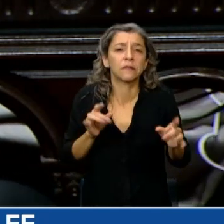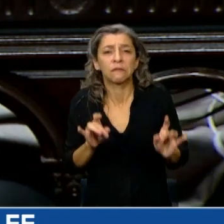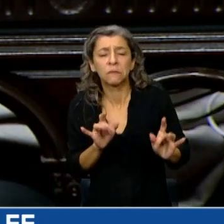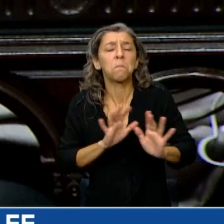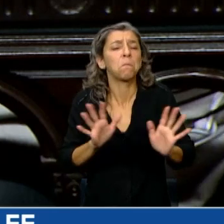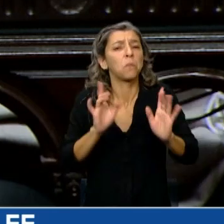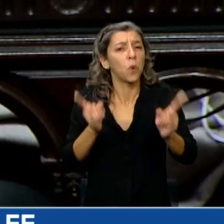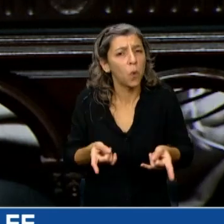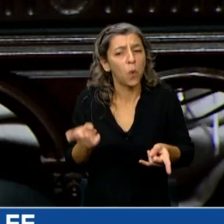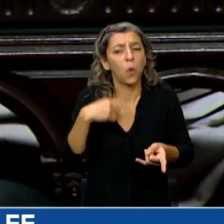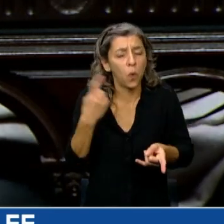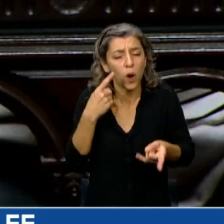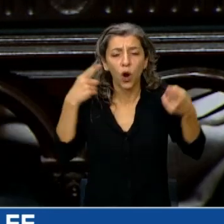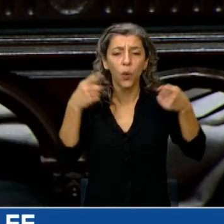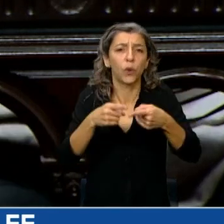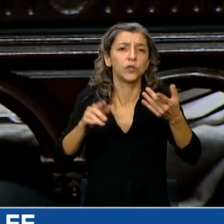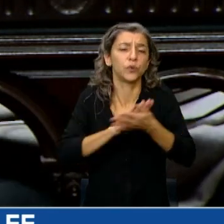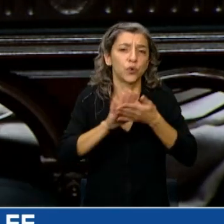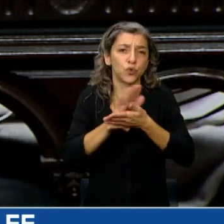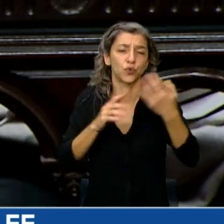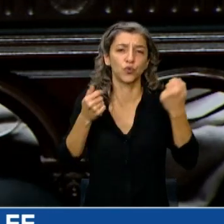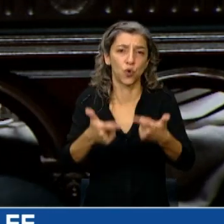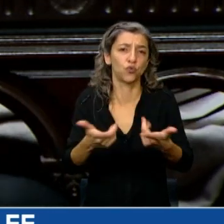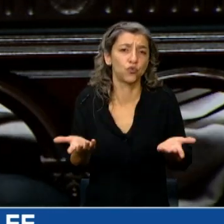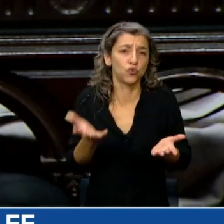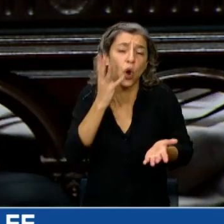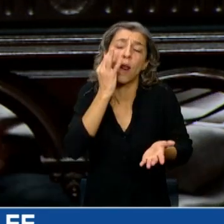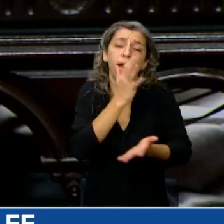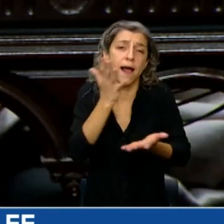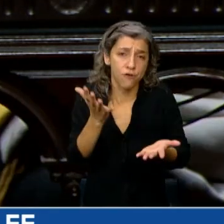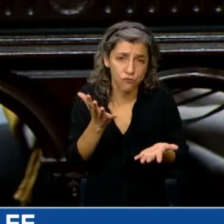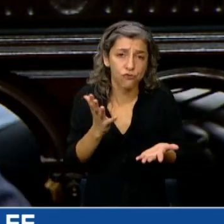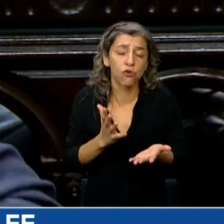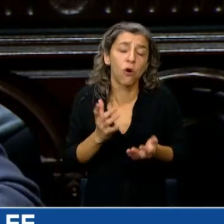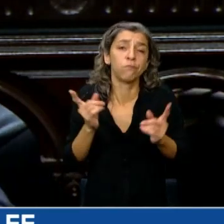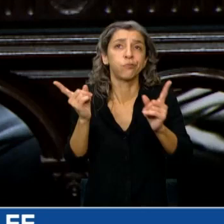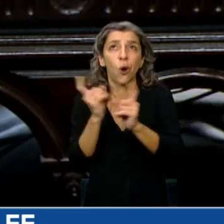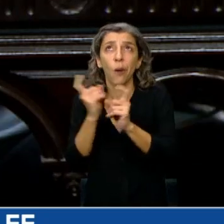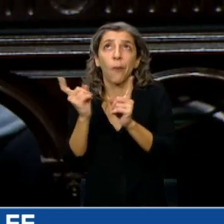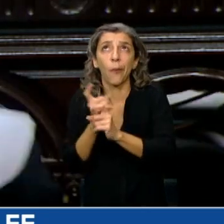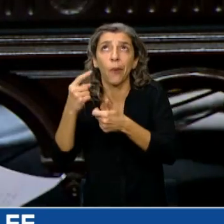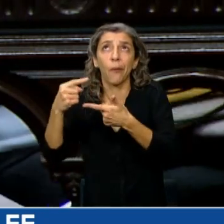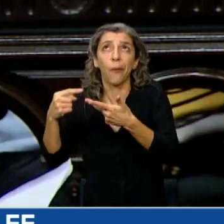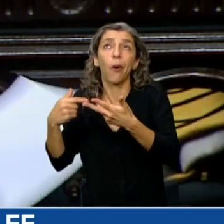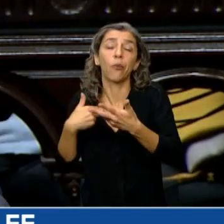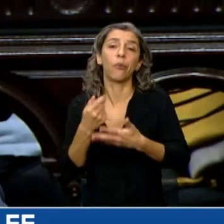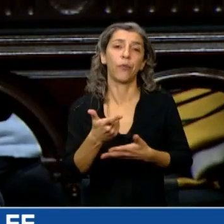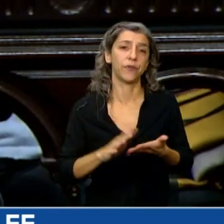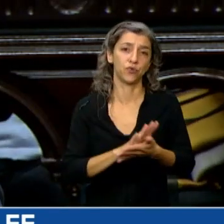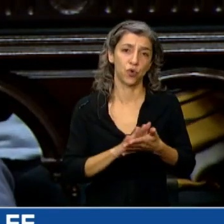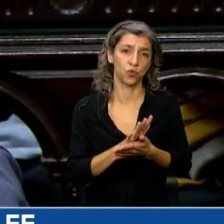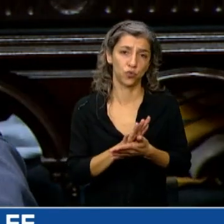intentar resolver de la mejor manera posible, quizás parcialmente, varios de los problemas que estaban presentes hace mucho